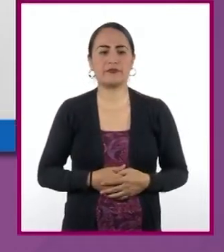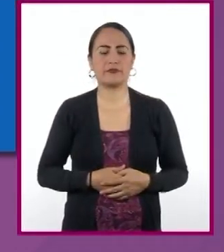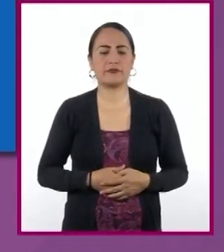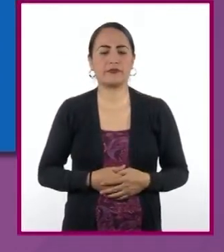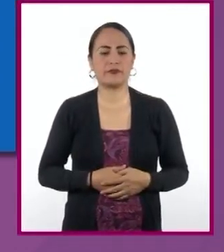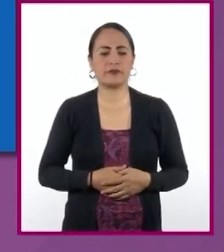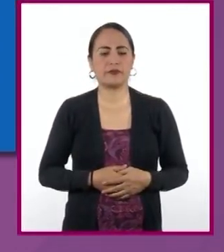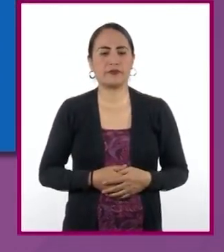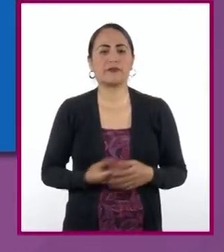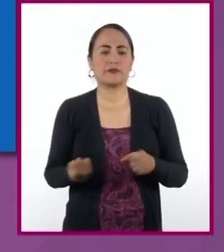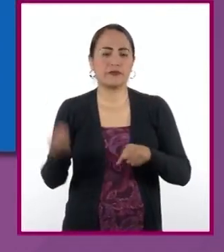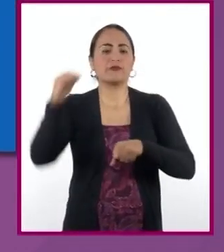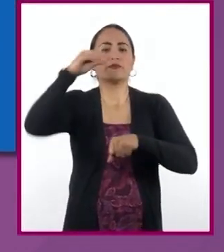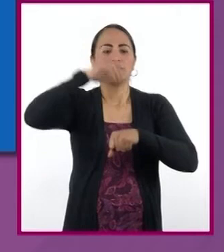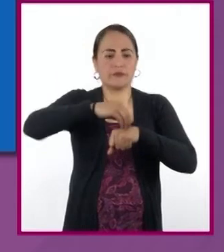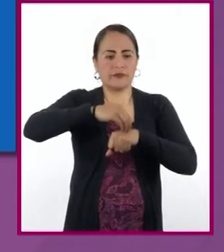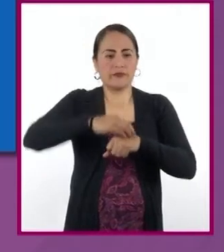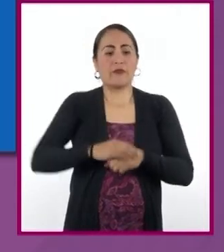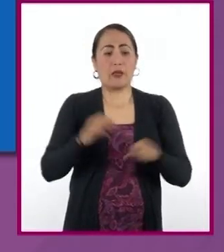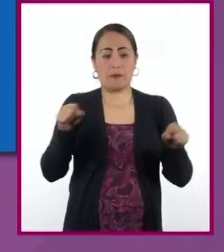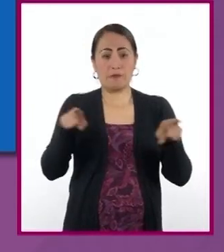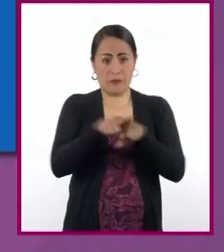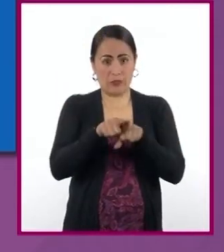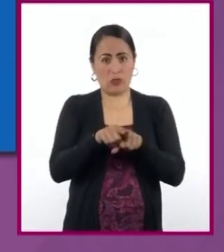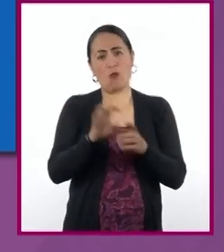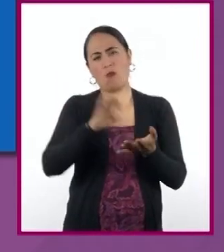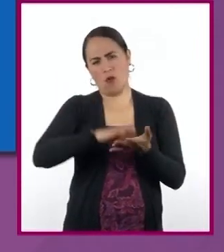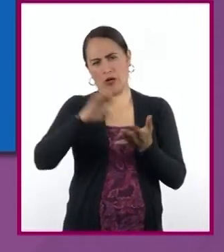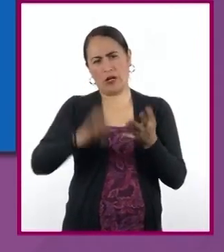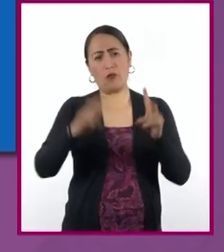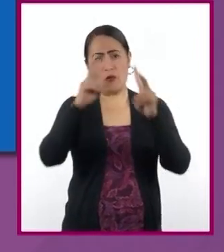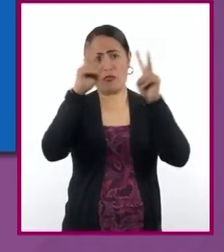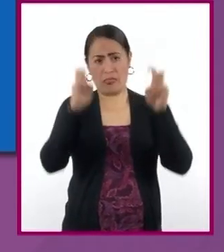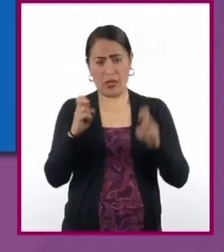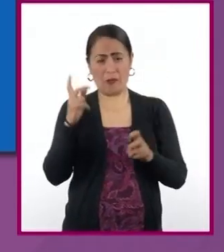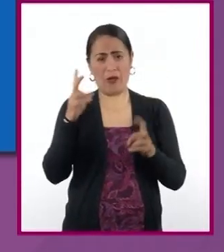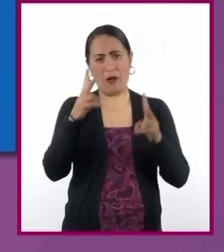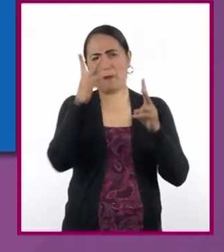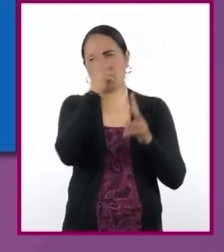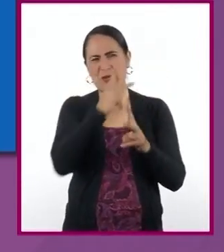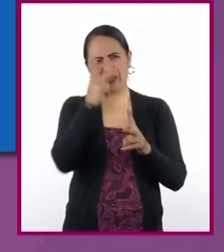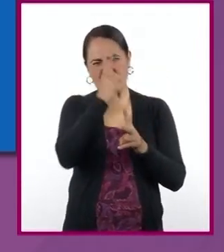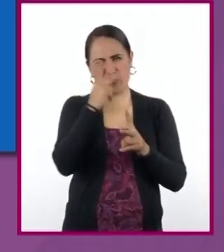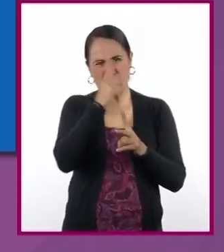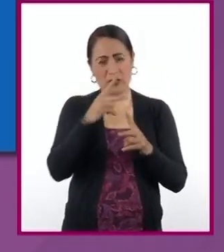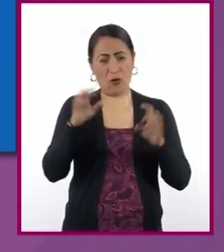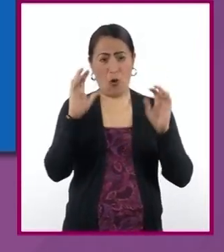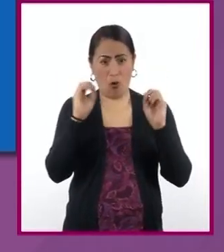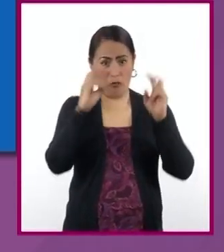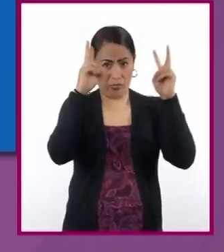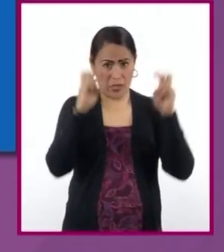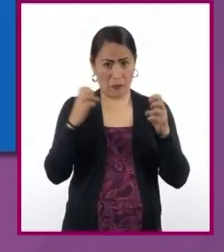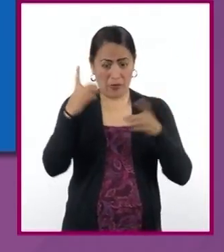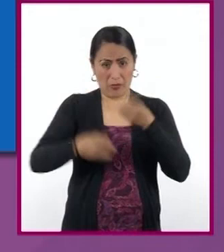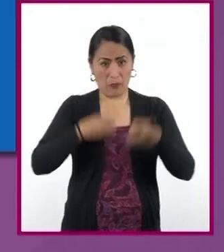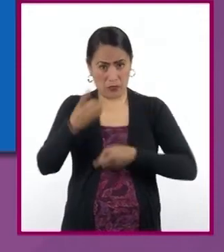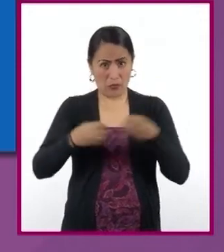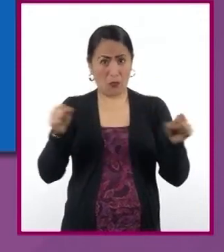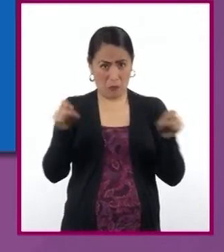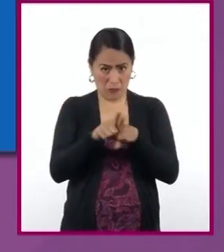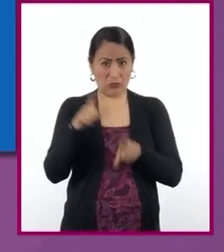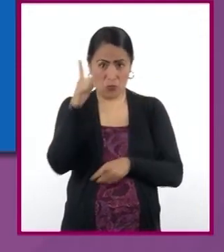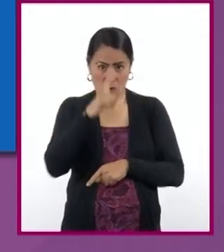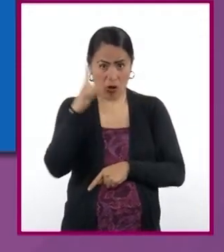Y habría que agregar que tampoco es lo mismo cuando se habla sobre un tema pedagógico o sobre uno deportivo. Ahí